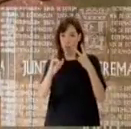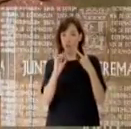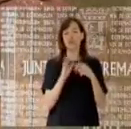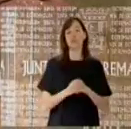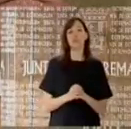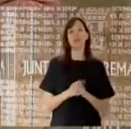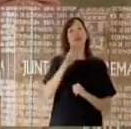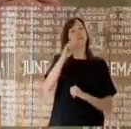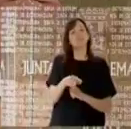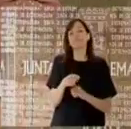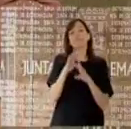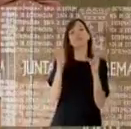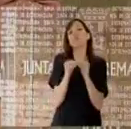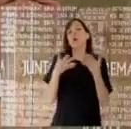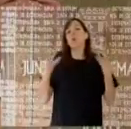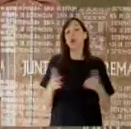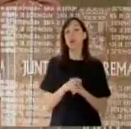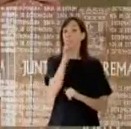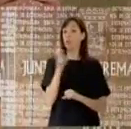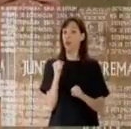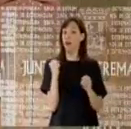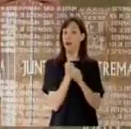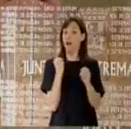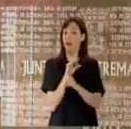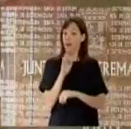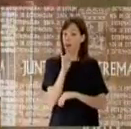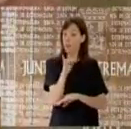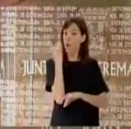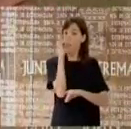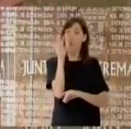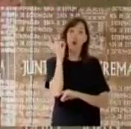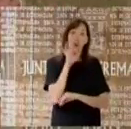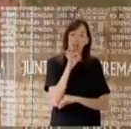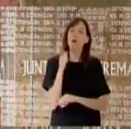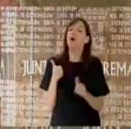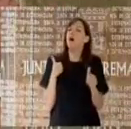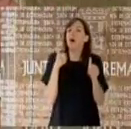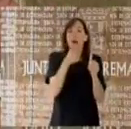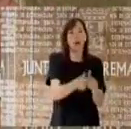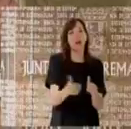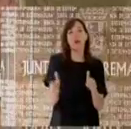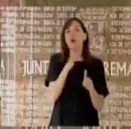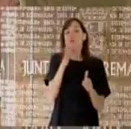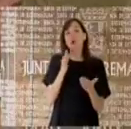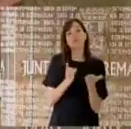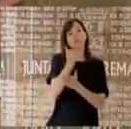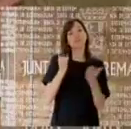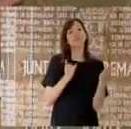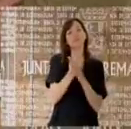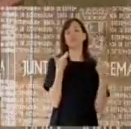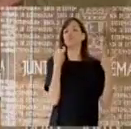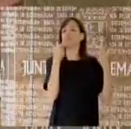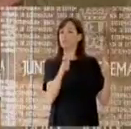los olivicultores de Extremadura como titulares de las explotaciones agrarias dentro del registro de explotaciones agrarias, que son quienes